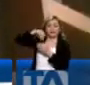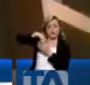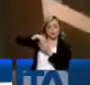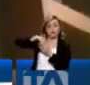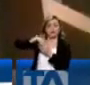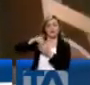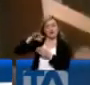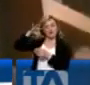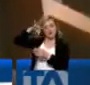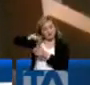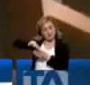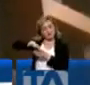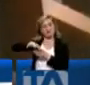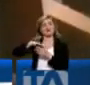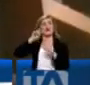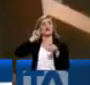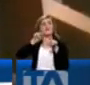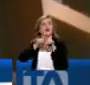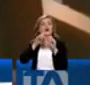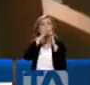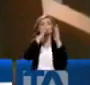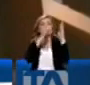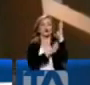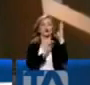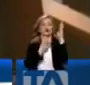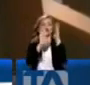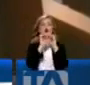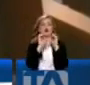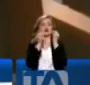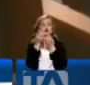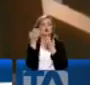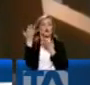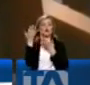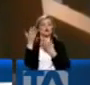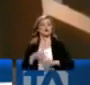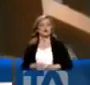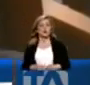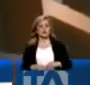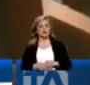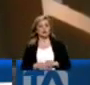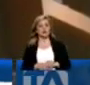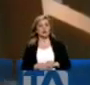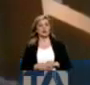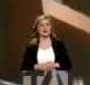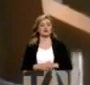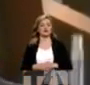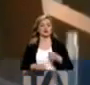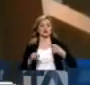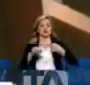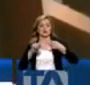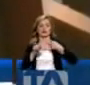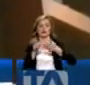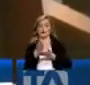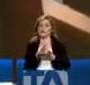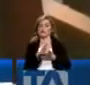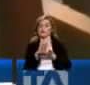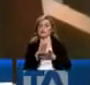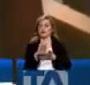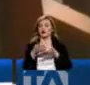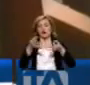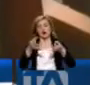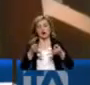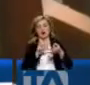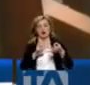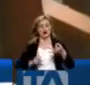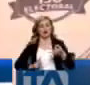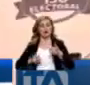y regímenes orgánicos de la organización política. Y en segundo lugar, tiene que mediar en esta formalización